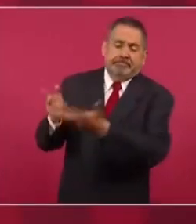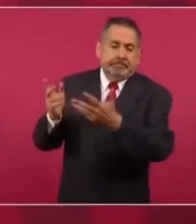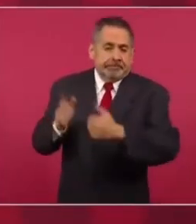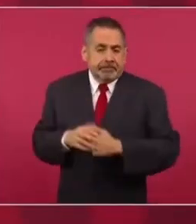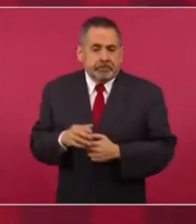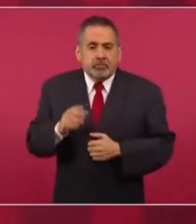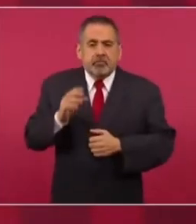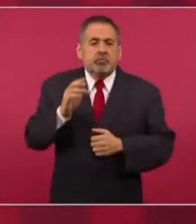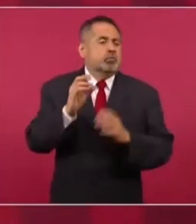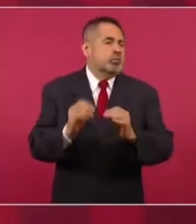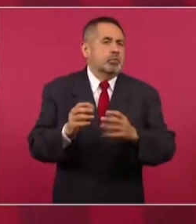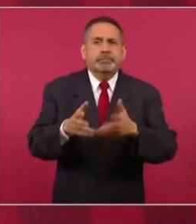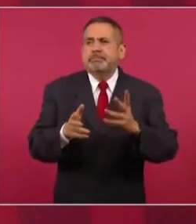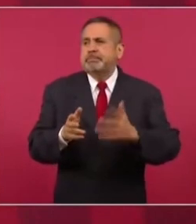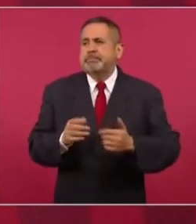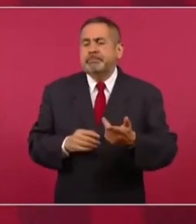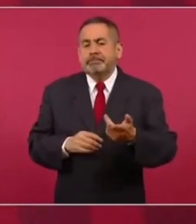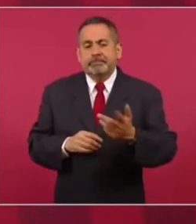francamente